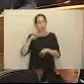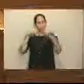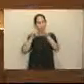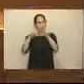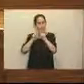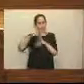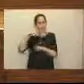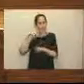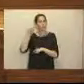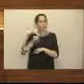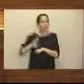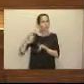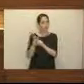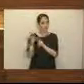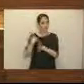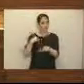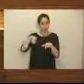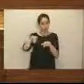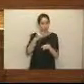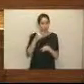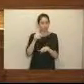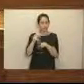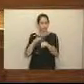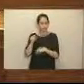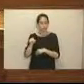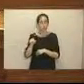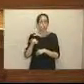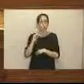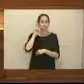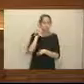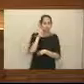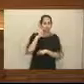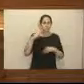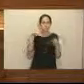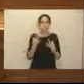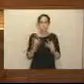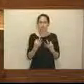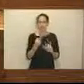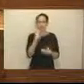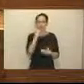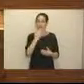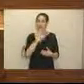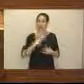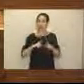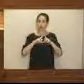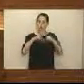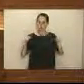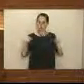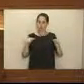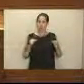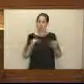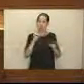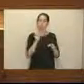estaban afectadas por el uso de estas tarjetas, determinemos si la caja asturiana, en la cual formaban